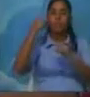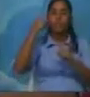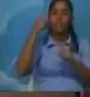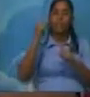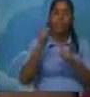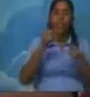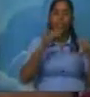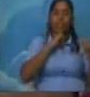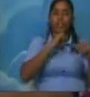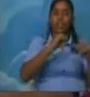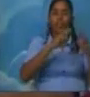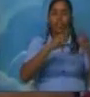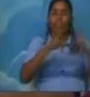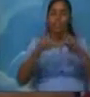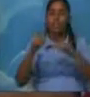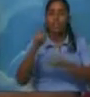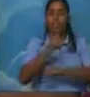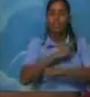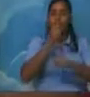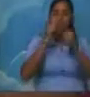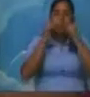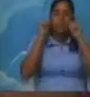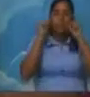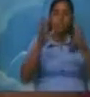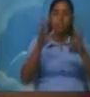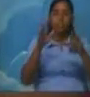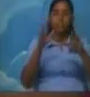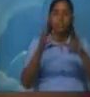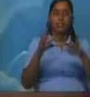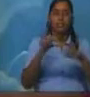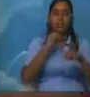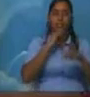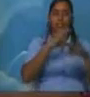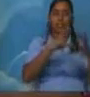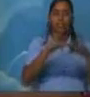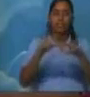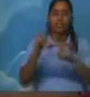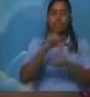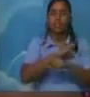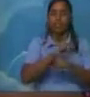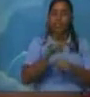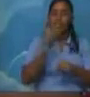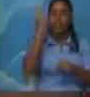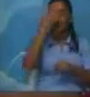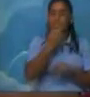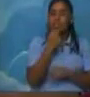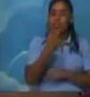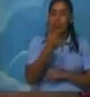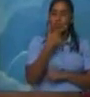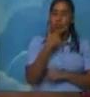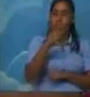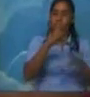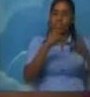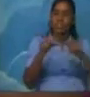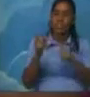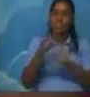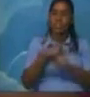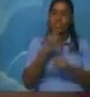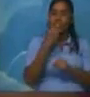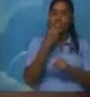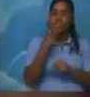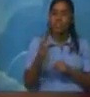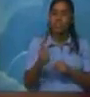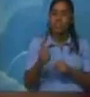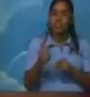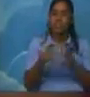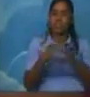paradisíaca una tierra paradisíaca una tierra hermosa una tierra bien